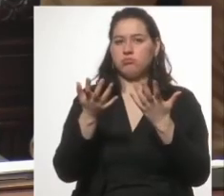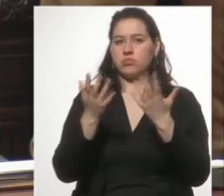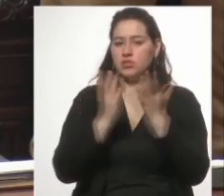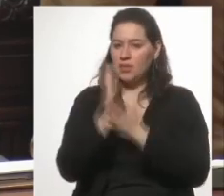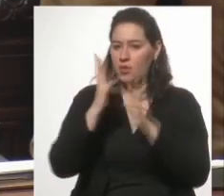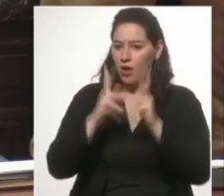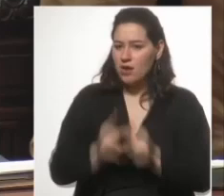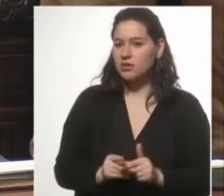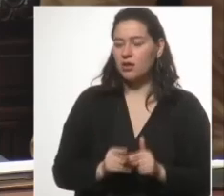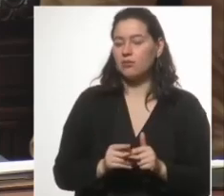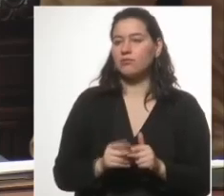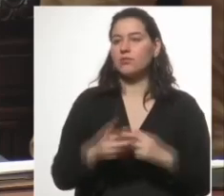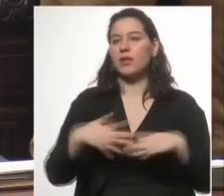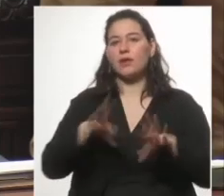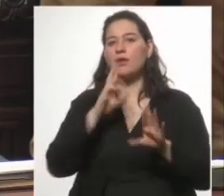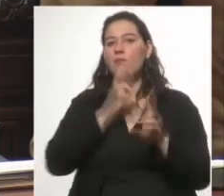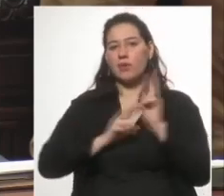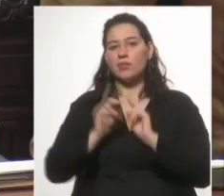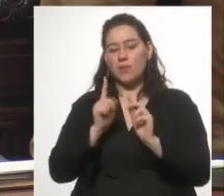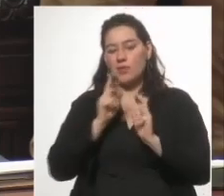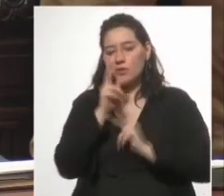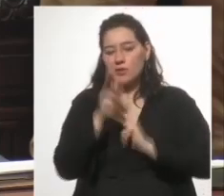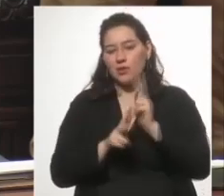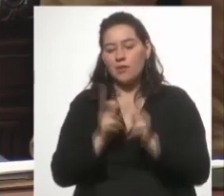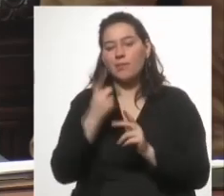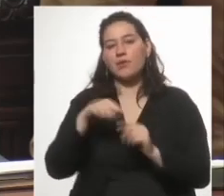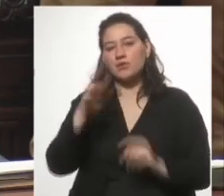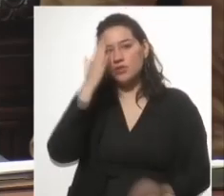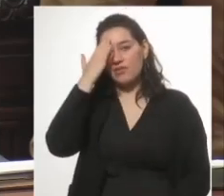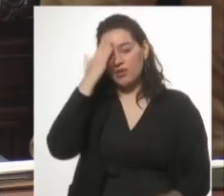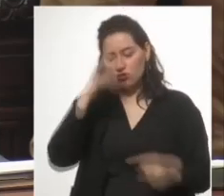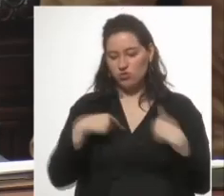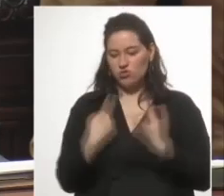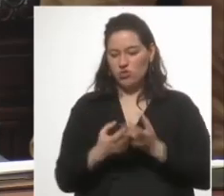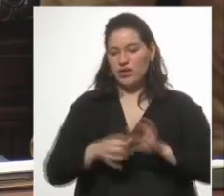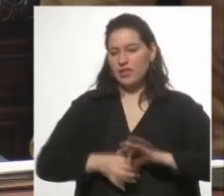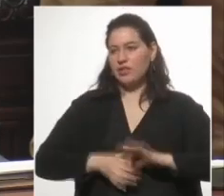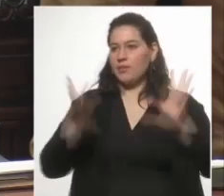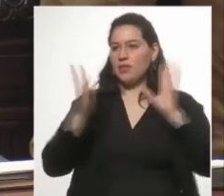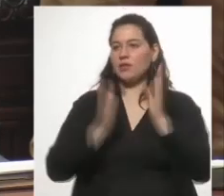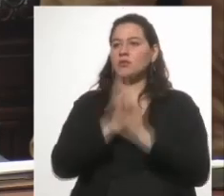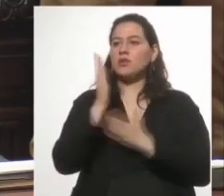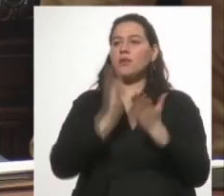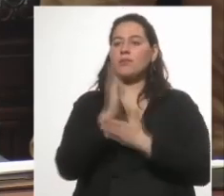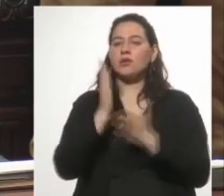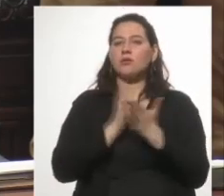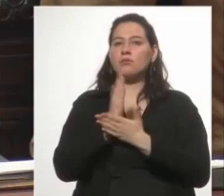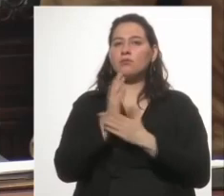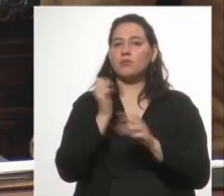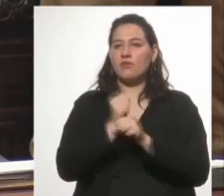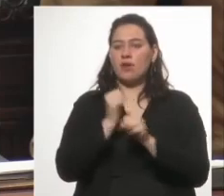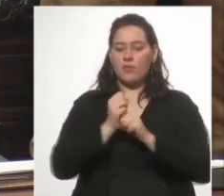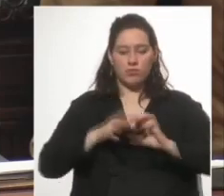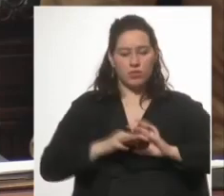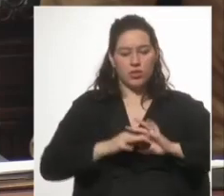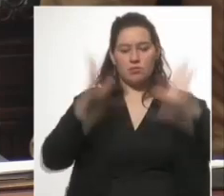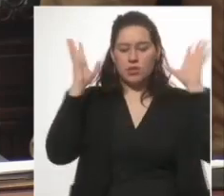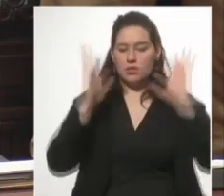todo esto, pero sobre todo saber que somos independientes y actuaremos siempre con